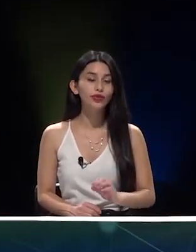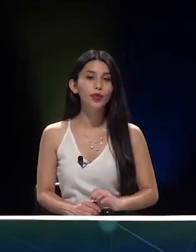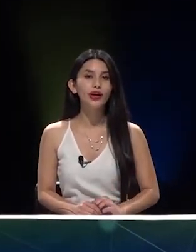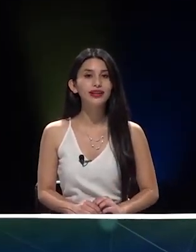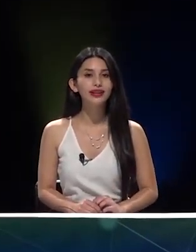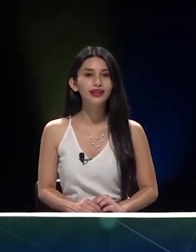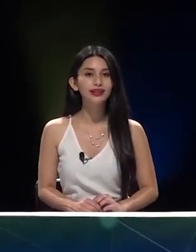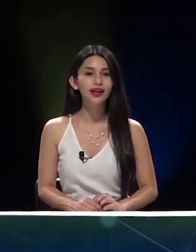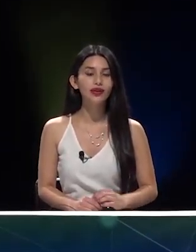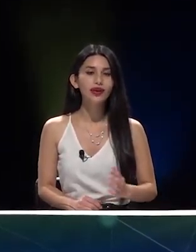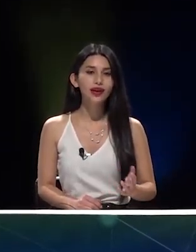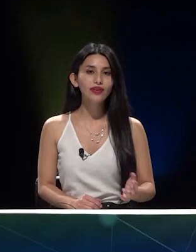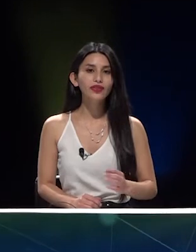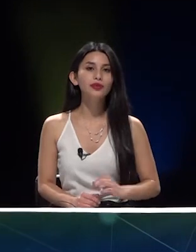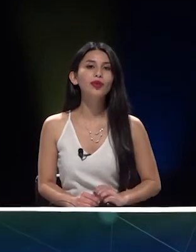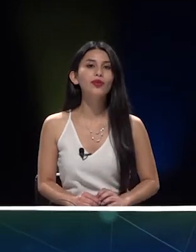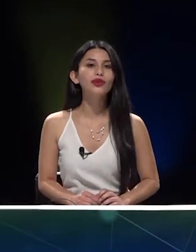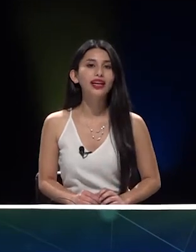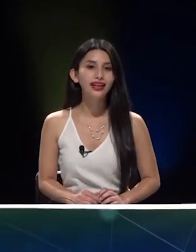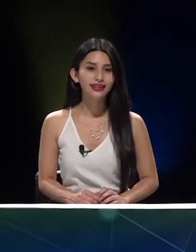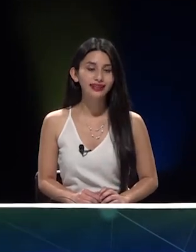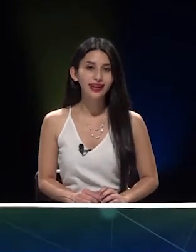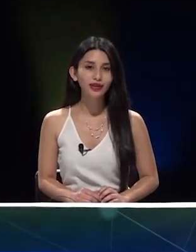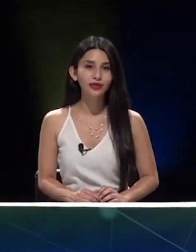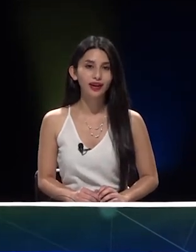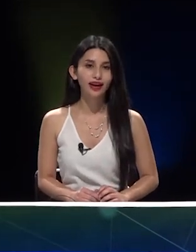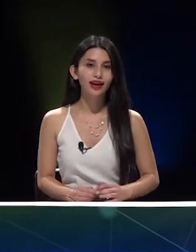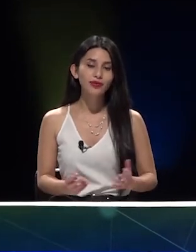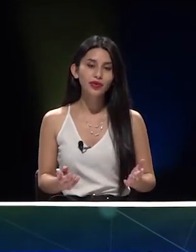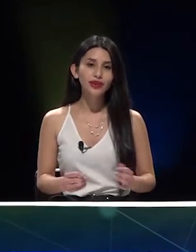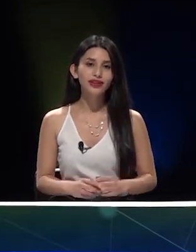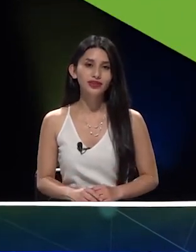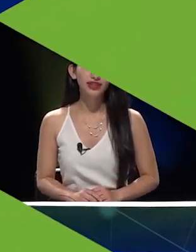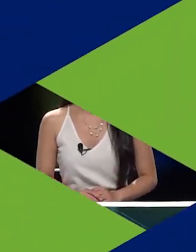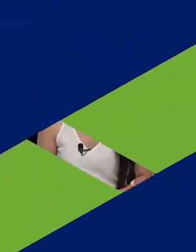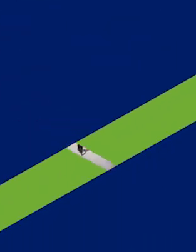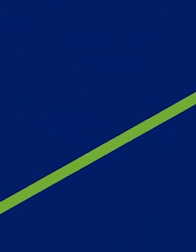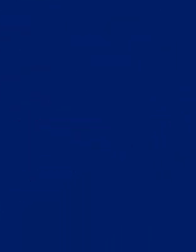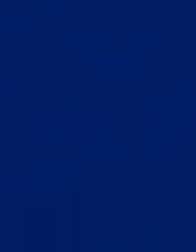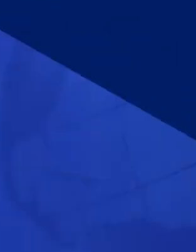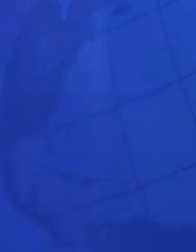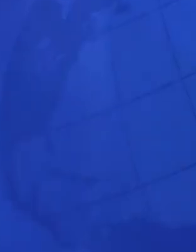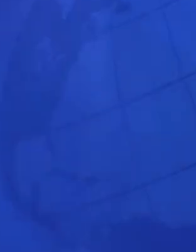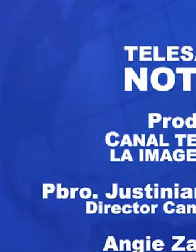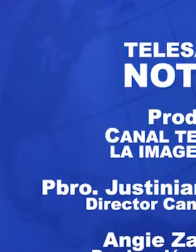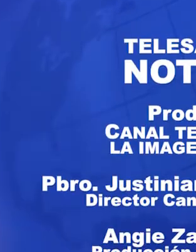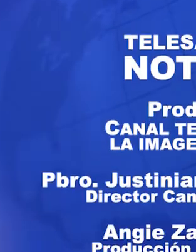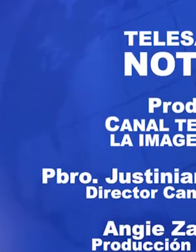YouTube como Canal Tele Santiago y en Facebook como Tele Santiago Tunja. Muy buenas noches.